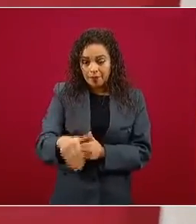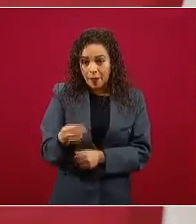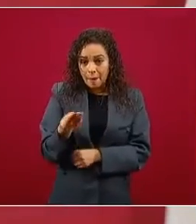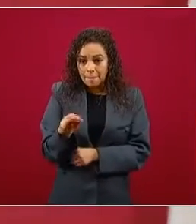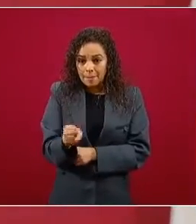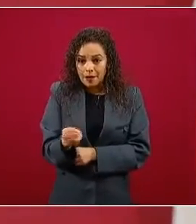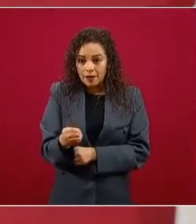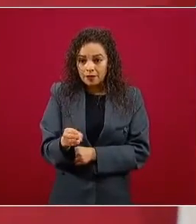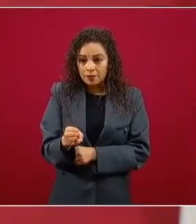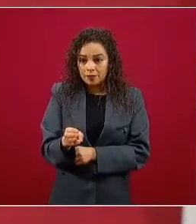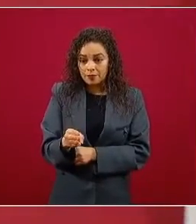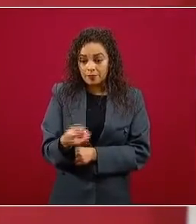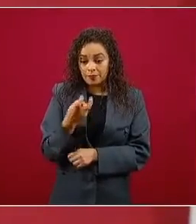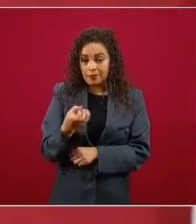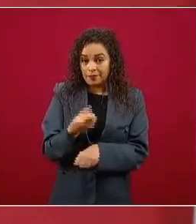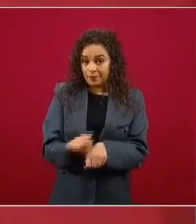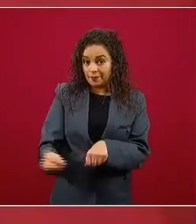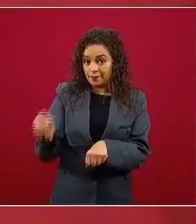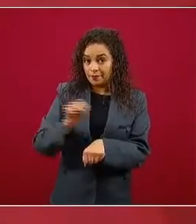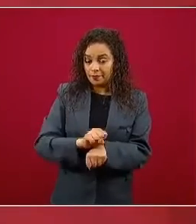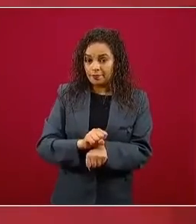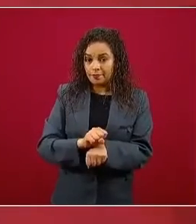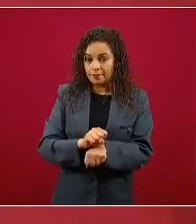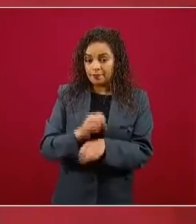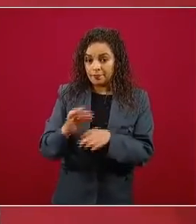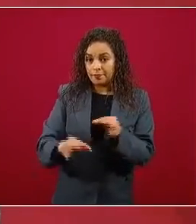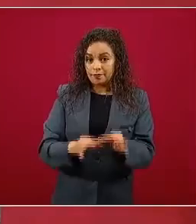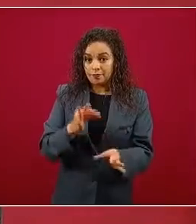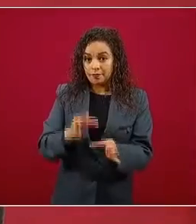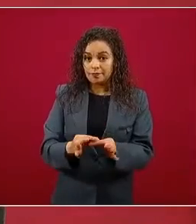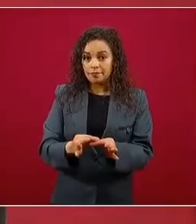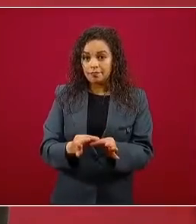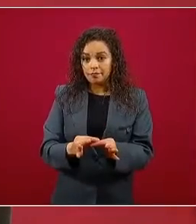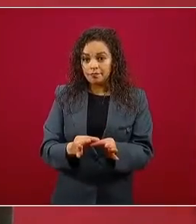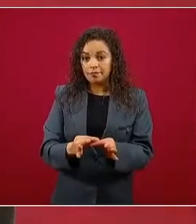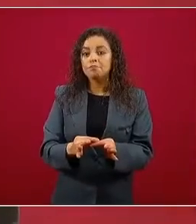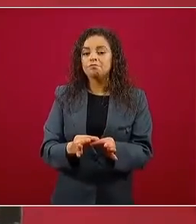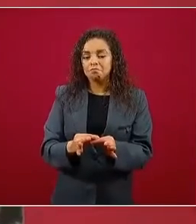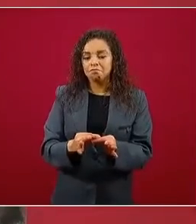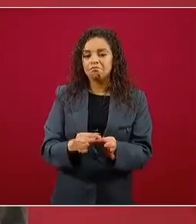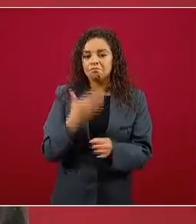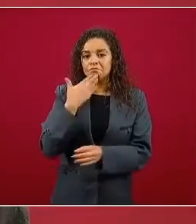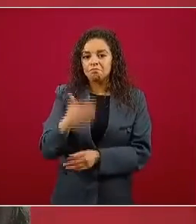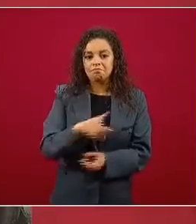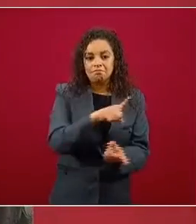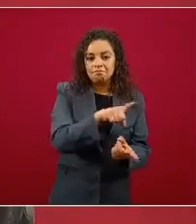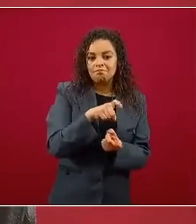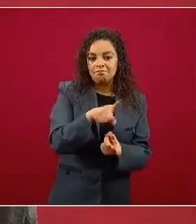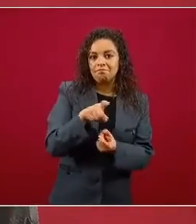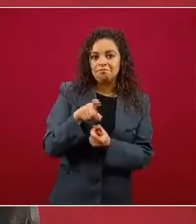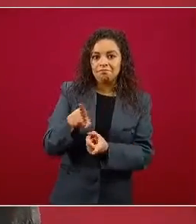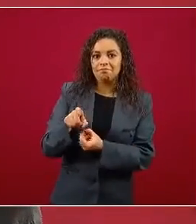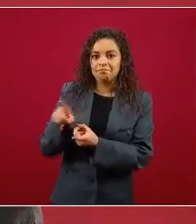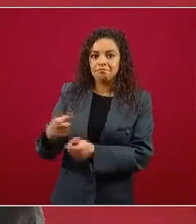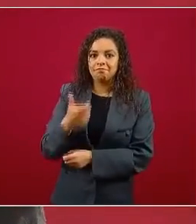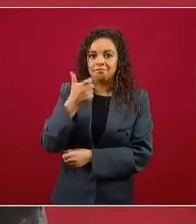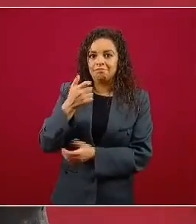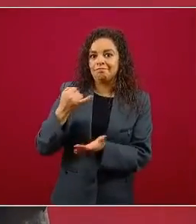vamos a terminar esta semana con un aumento en la recaudación,